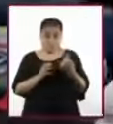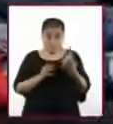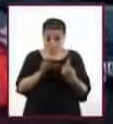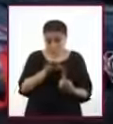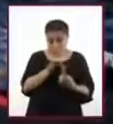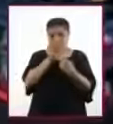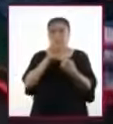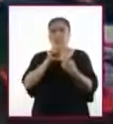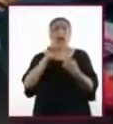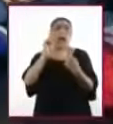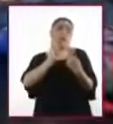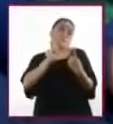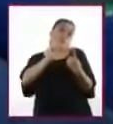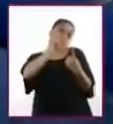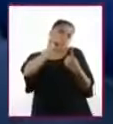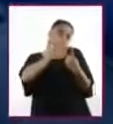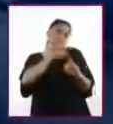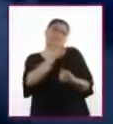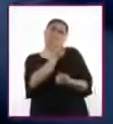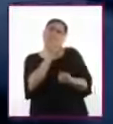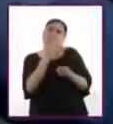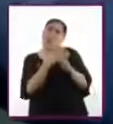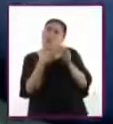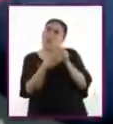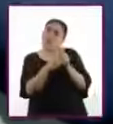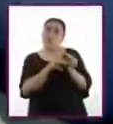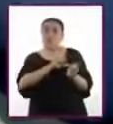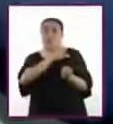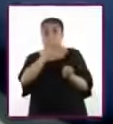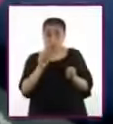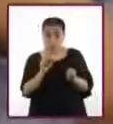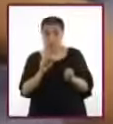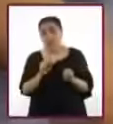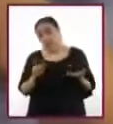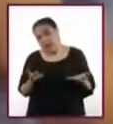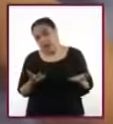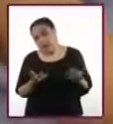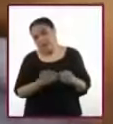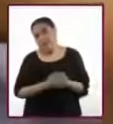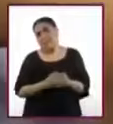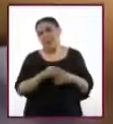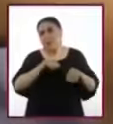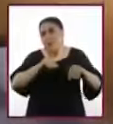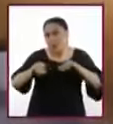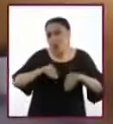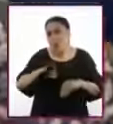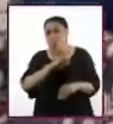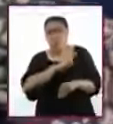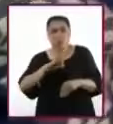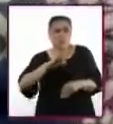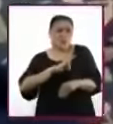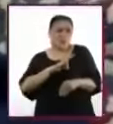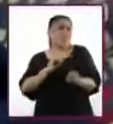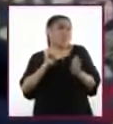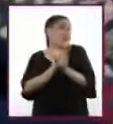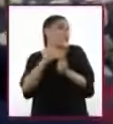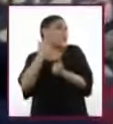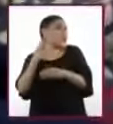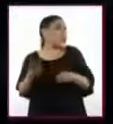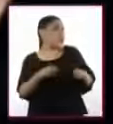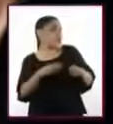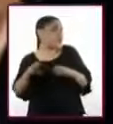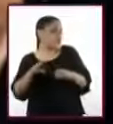hacer una exploración de sus características para luego acompañarlo con diversas calidades de movimientos según el ritmo de la música. Si